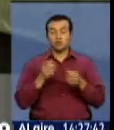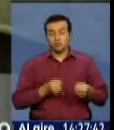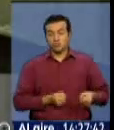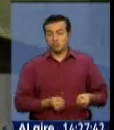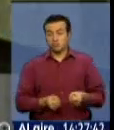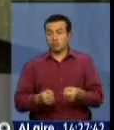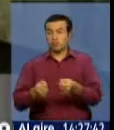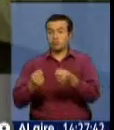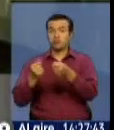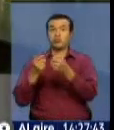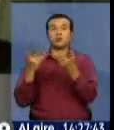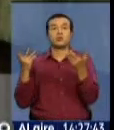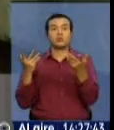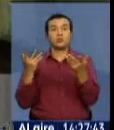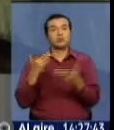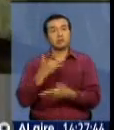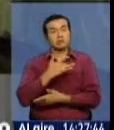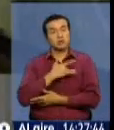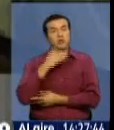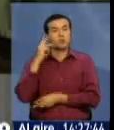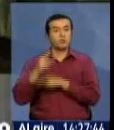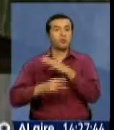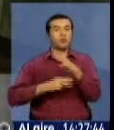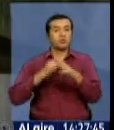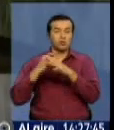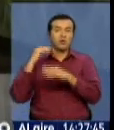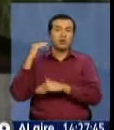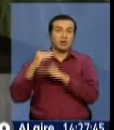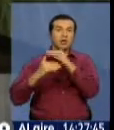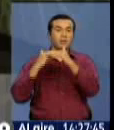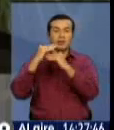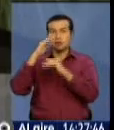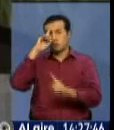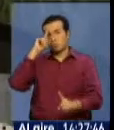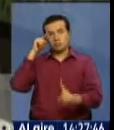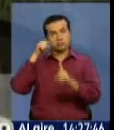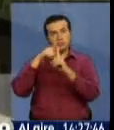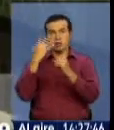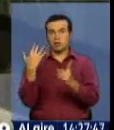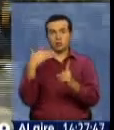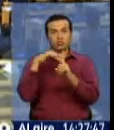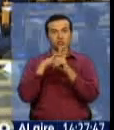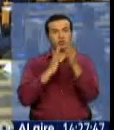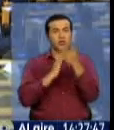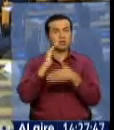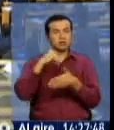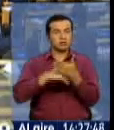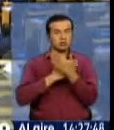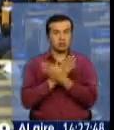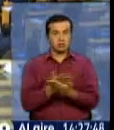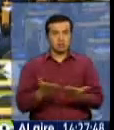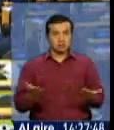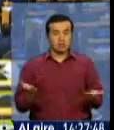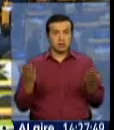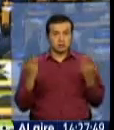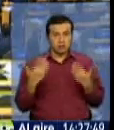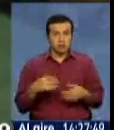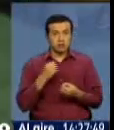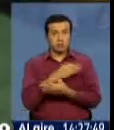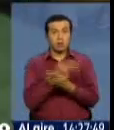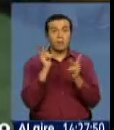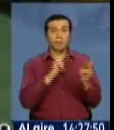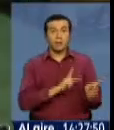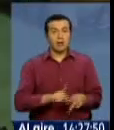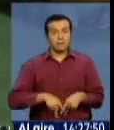destacó este gesto como una señal que el mundo avanza para alcanzar la inclusión y la accesibilidad. Y finalmente presentó su